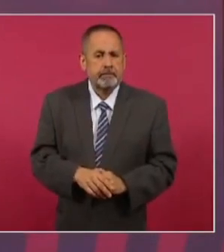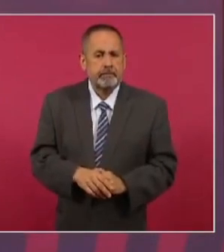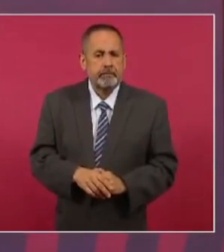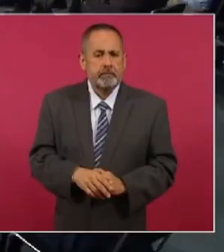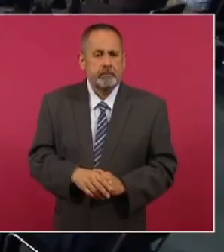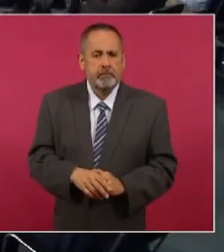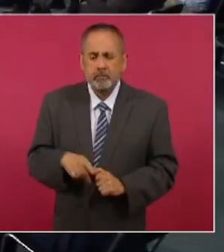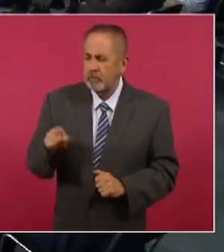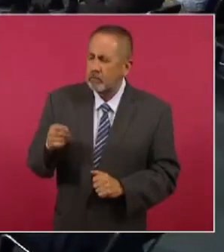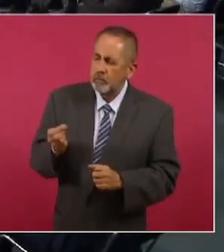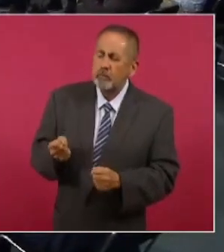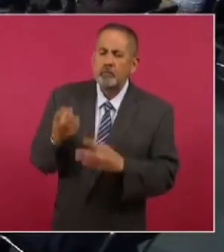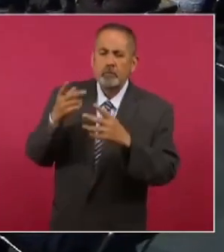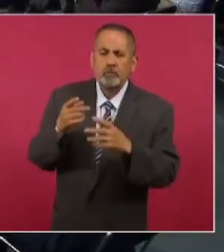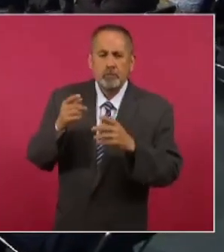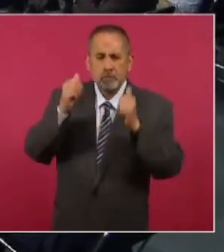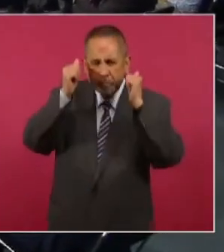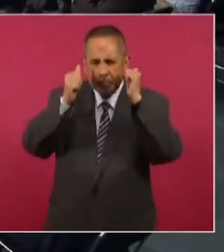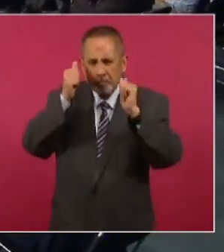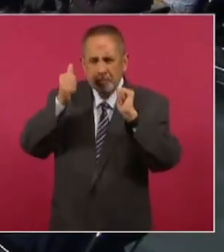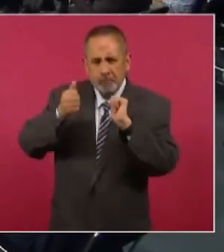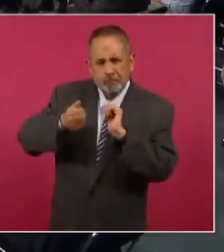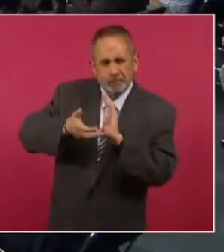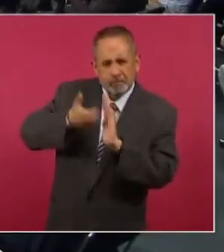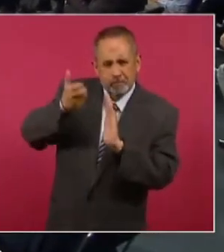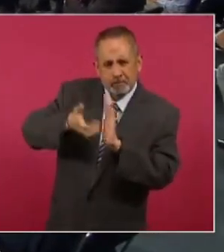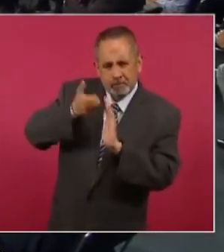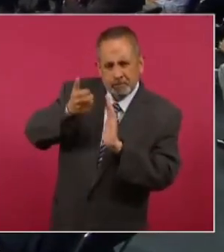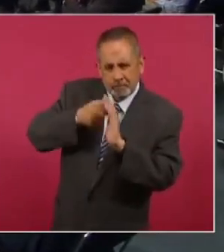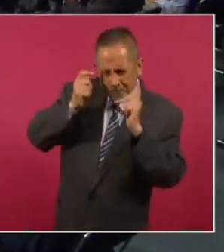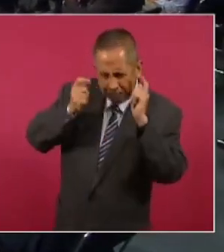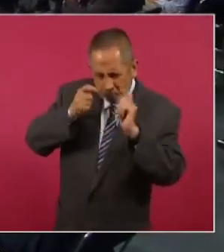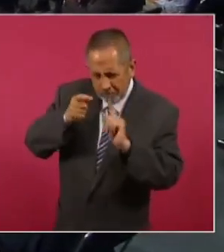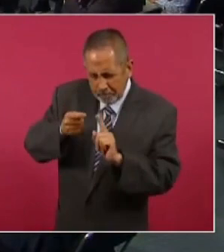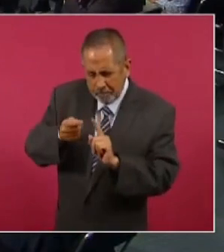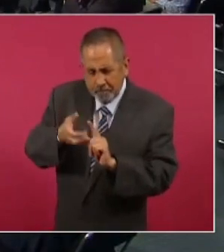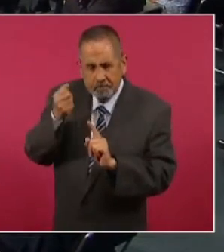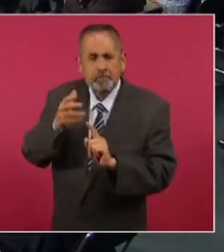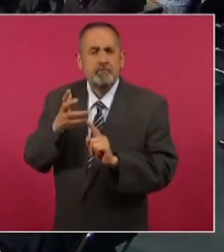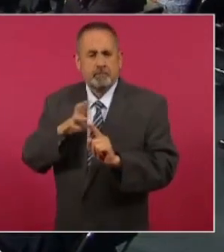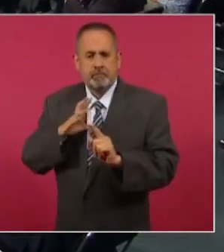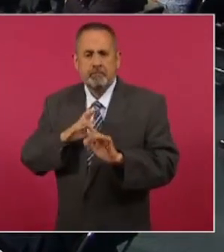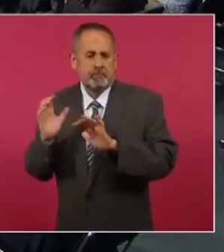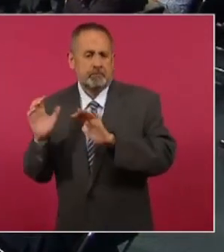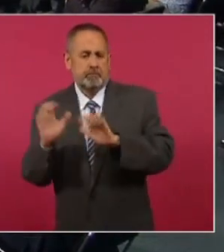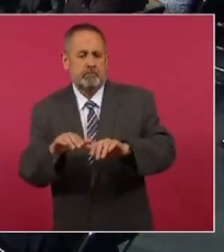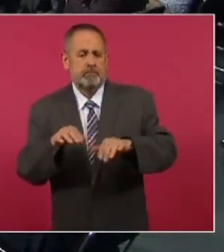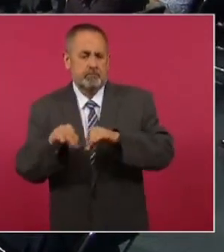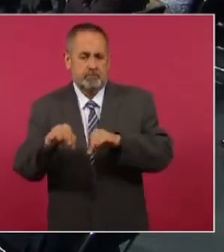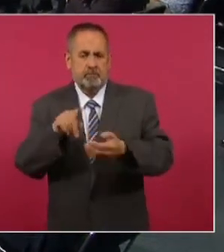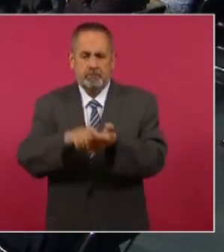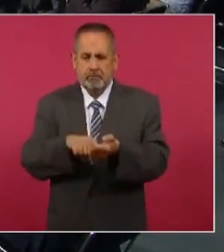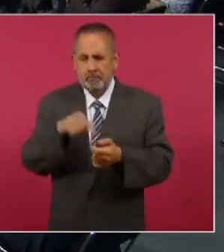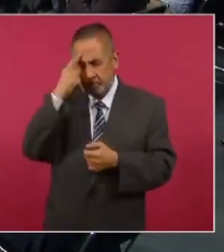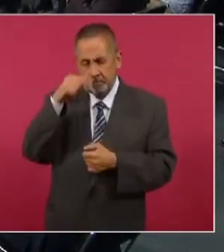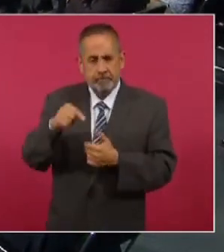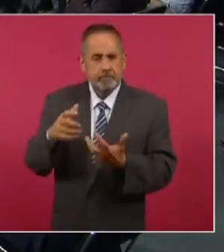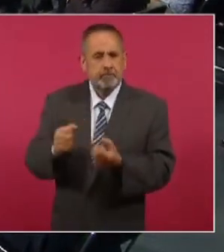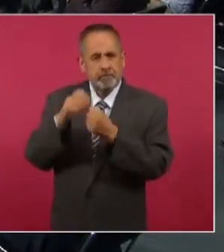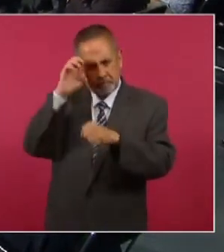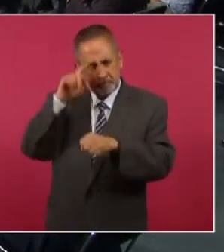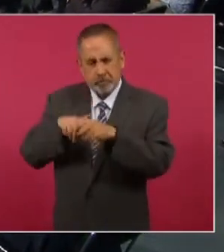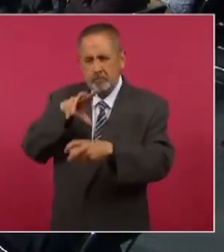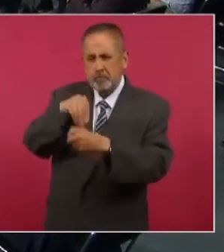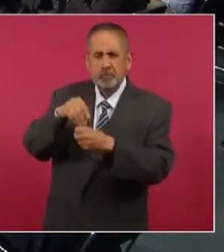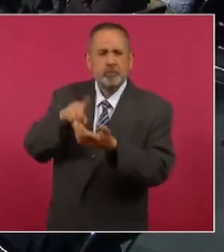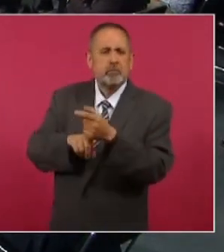¿cuántos arqueólogos tenemos contratados sólo en el rescate cultural